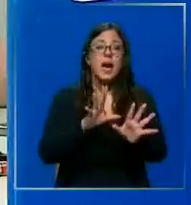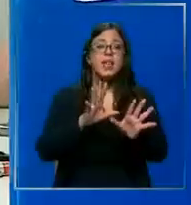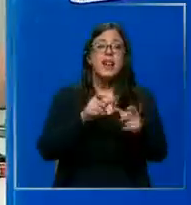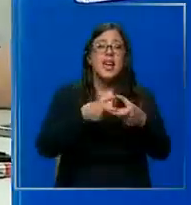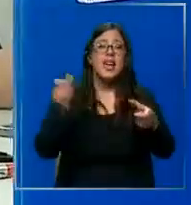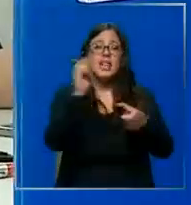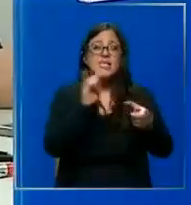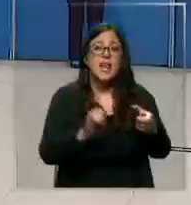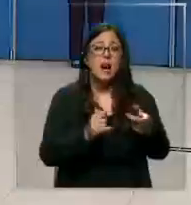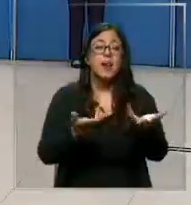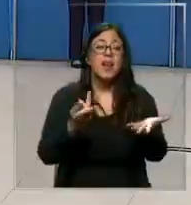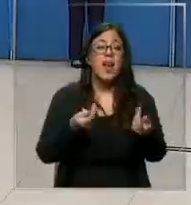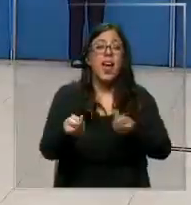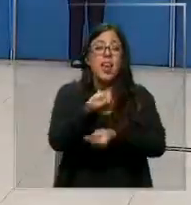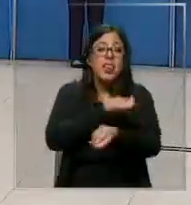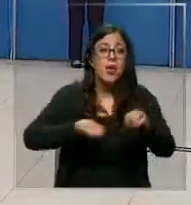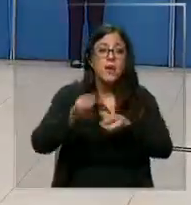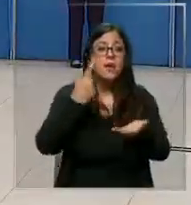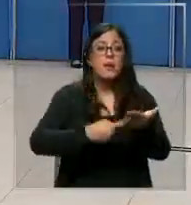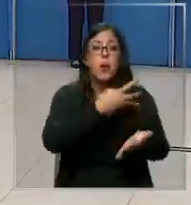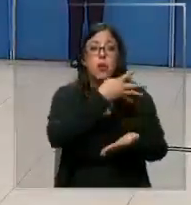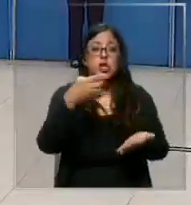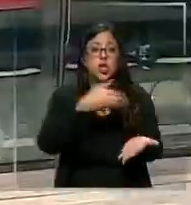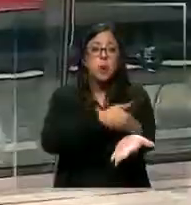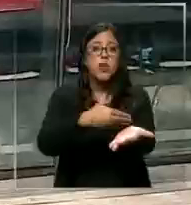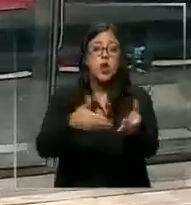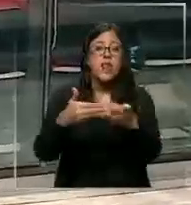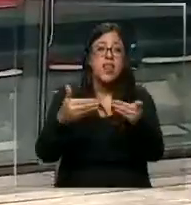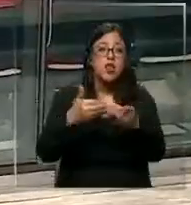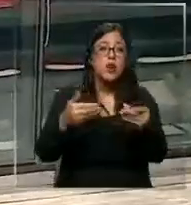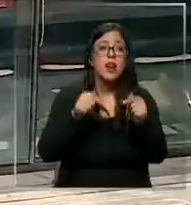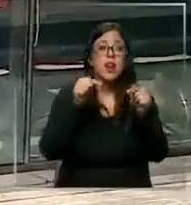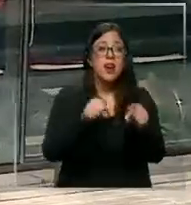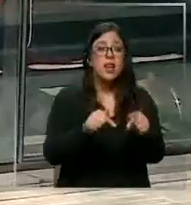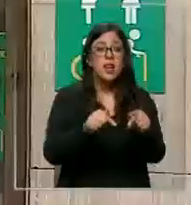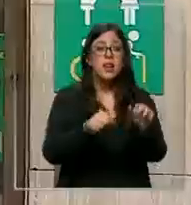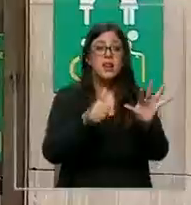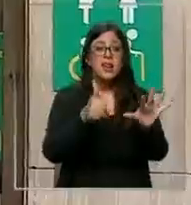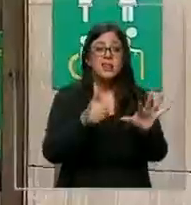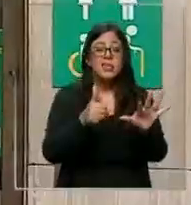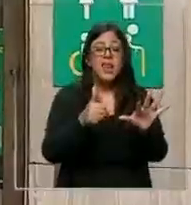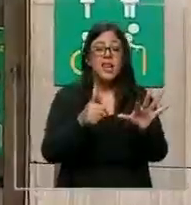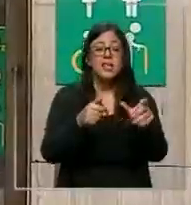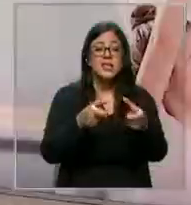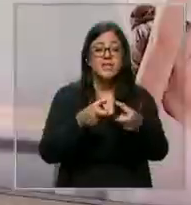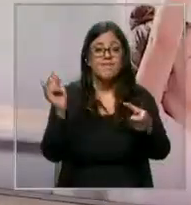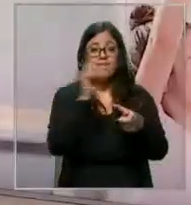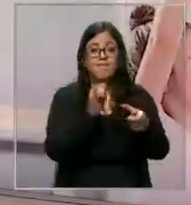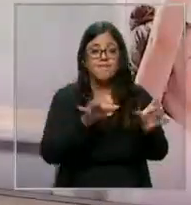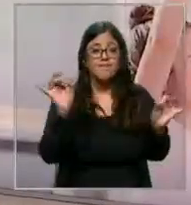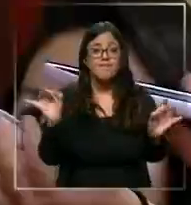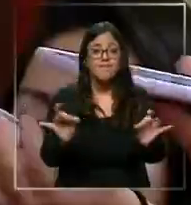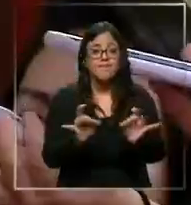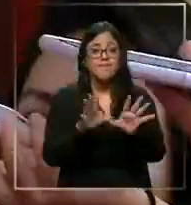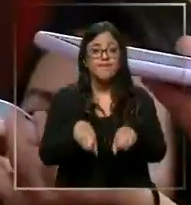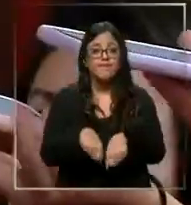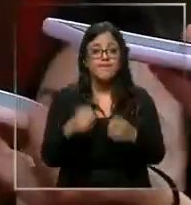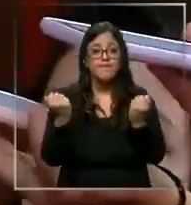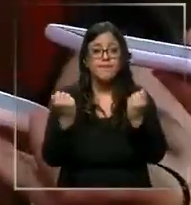1.400 millones de dólares a los beneficiarios las seis isapres existentes podrían declararse insolventes